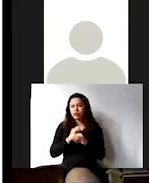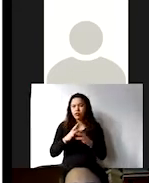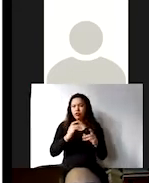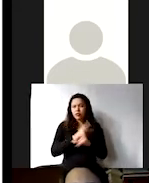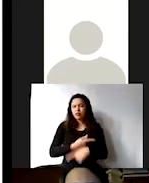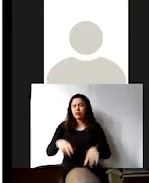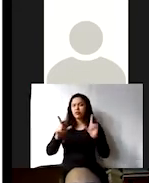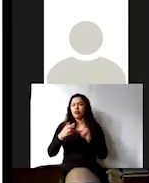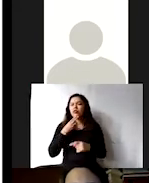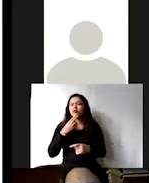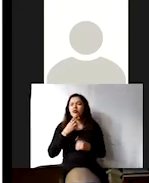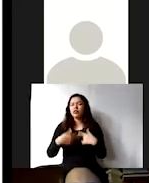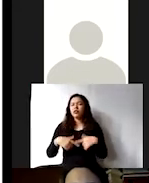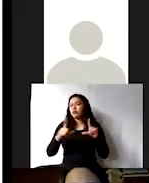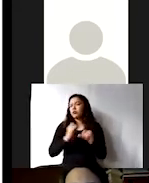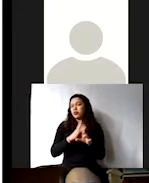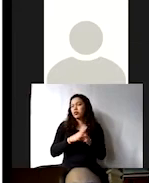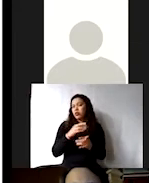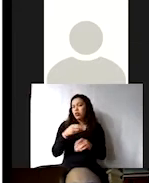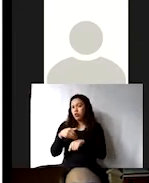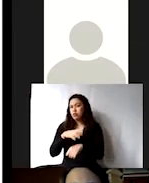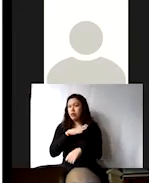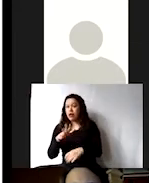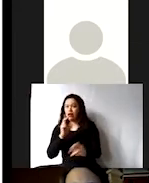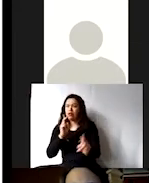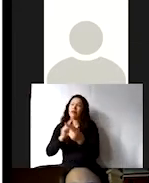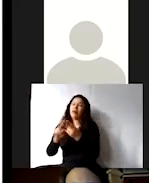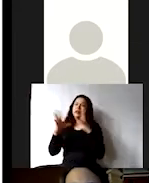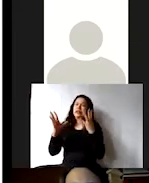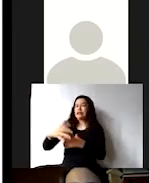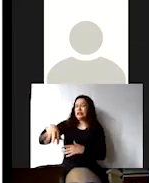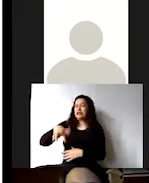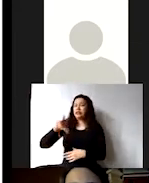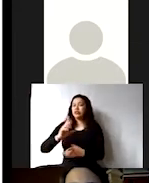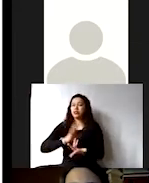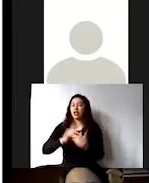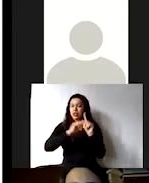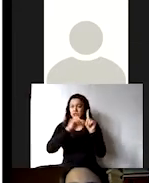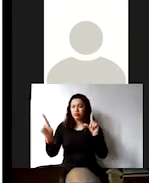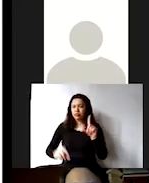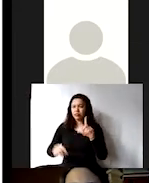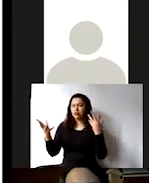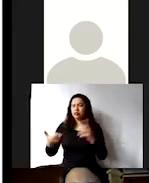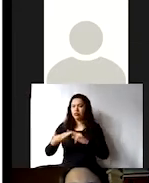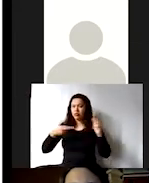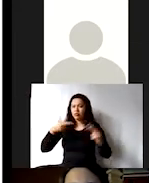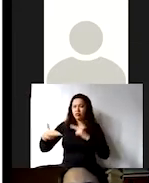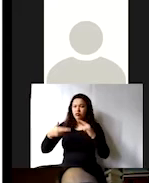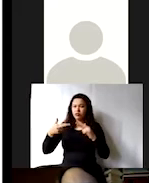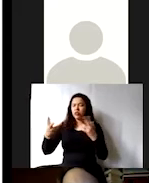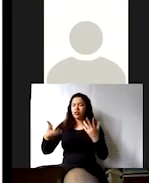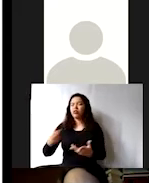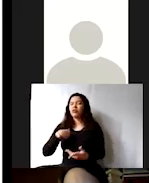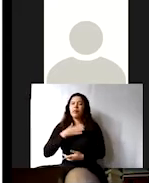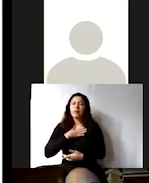usuario, y no a irnos a números generales, universales, aunque sean regionales o federales.